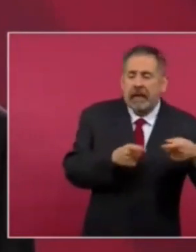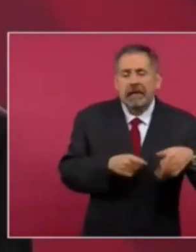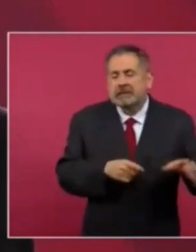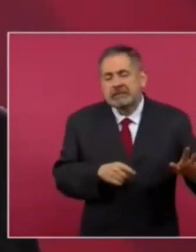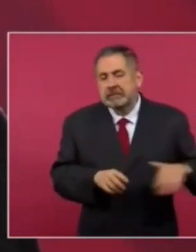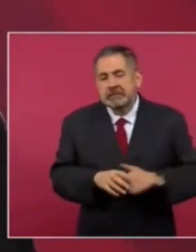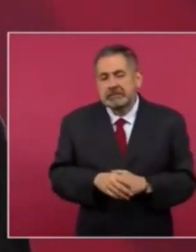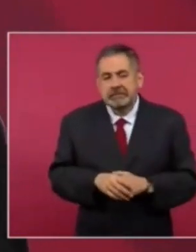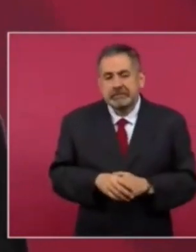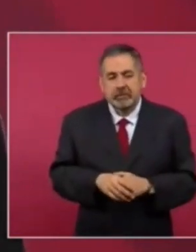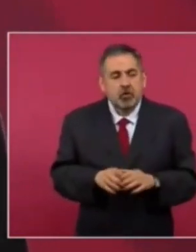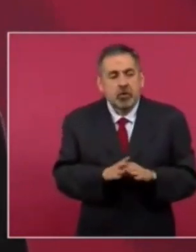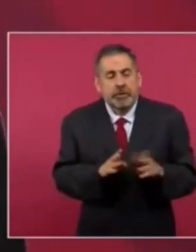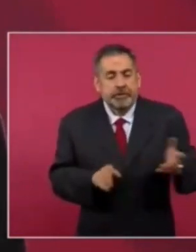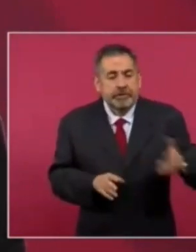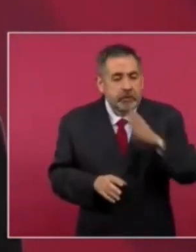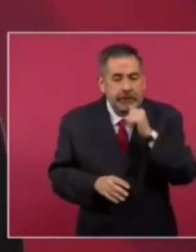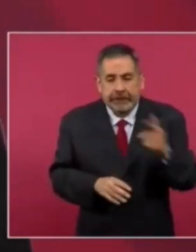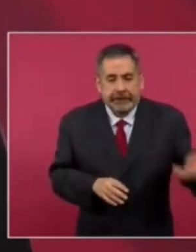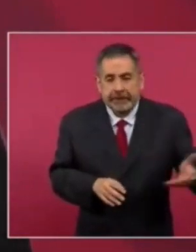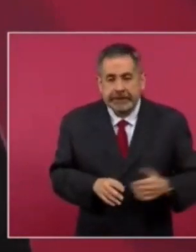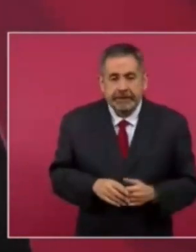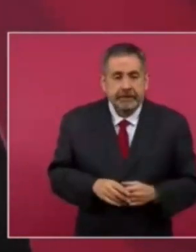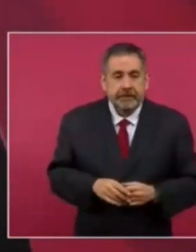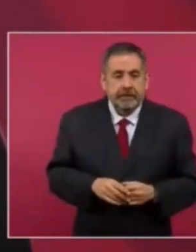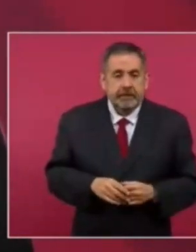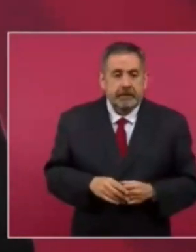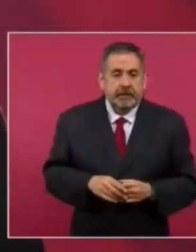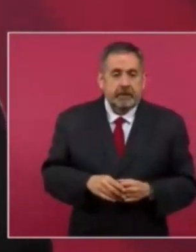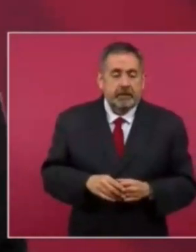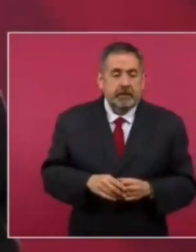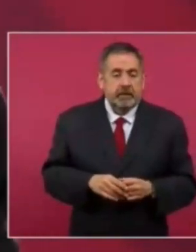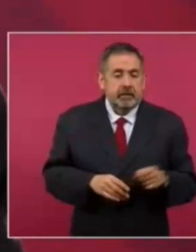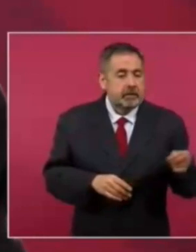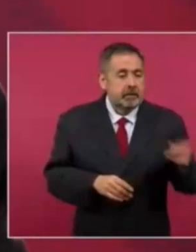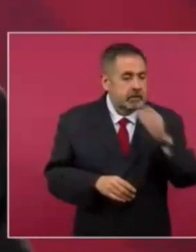en quienes se encargaban de los cómputos estaban muy relacionados